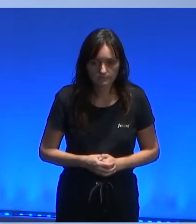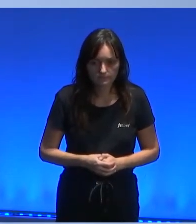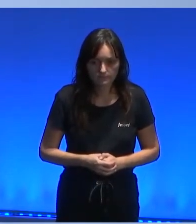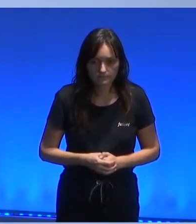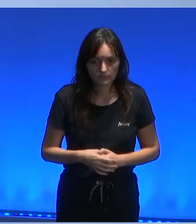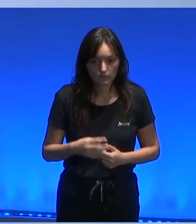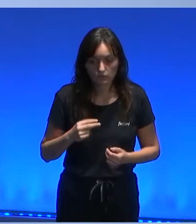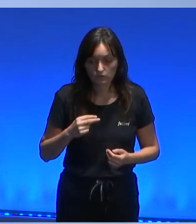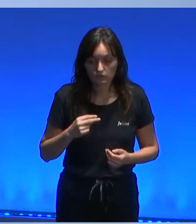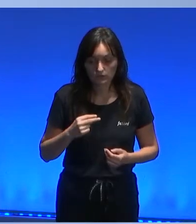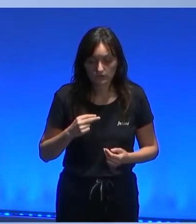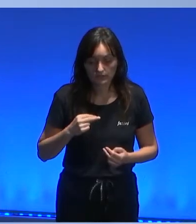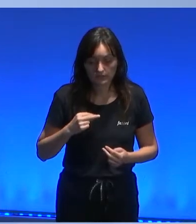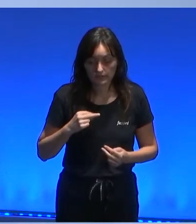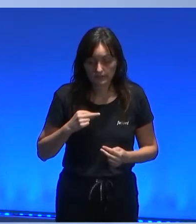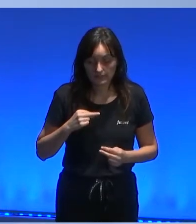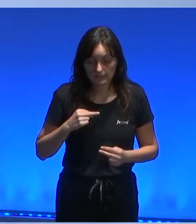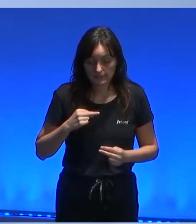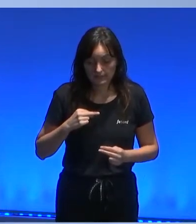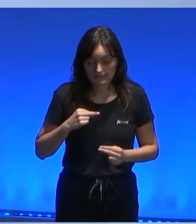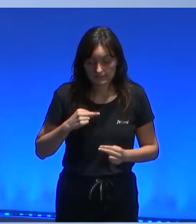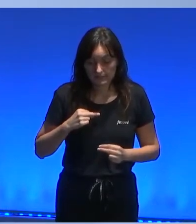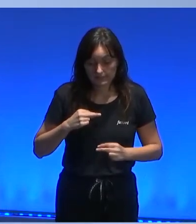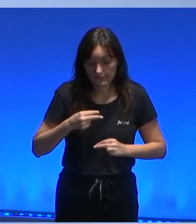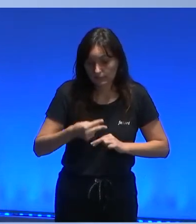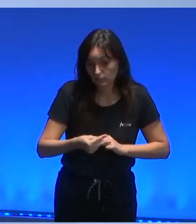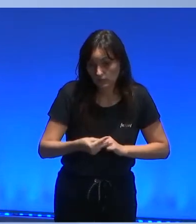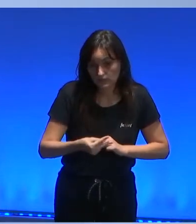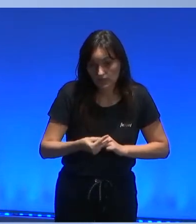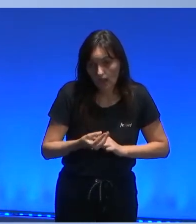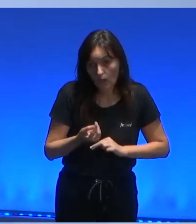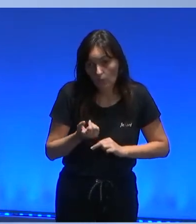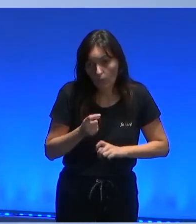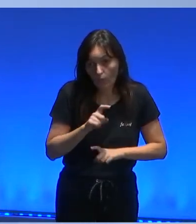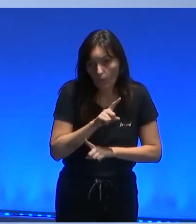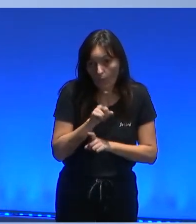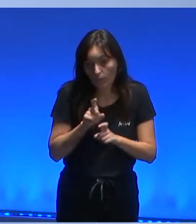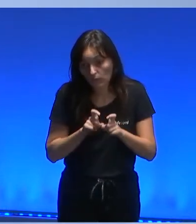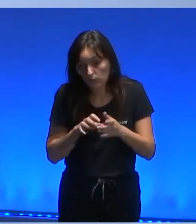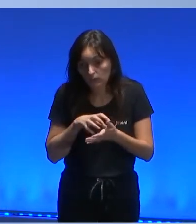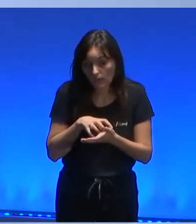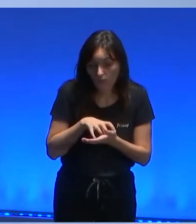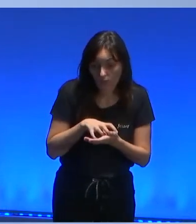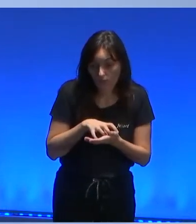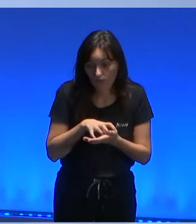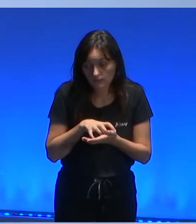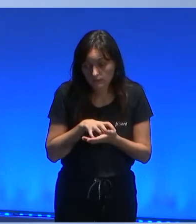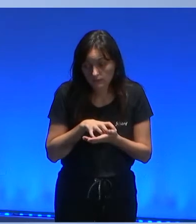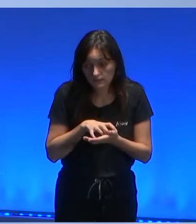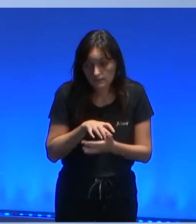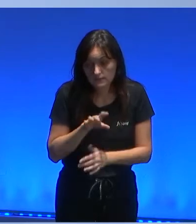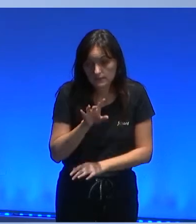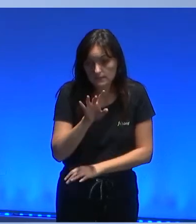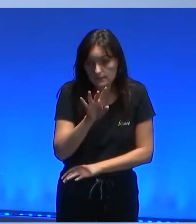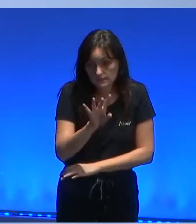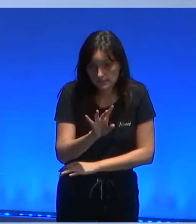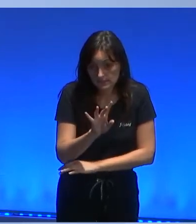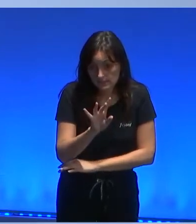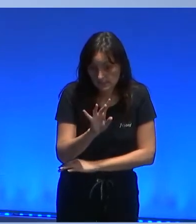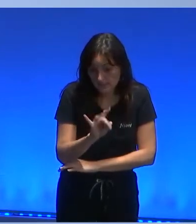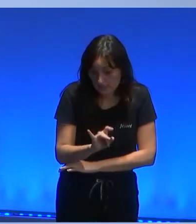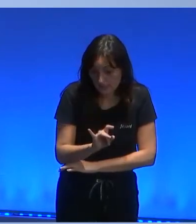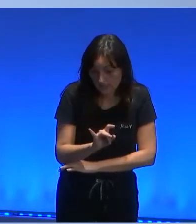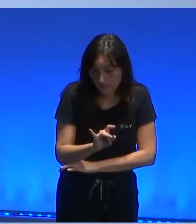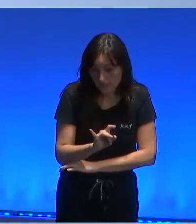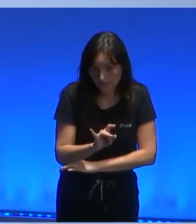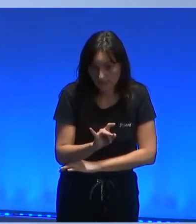Lamentablemente la respuesta que tenemos que dar a esta pregunta paradójica es sí, era necesario y no